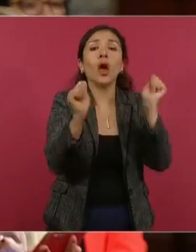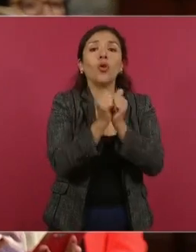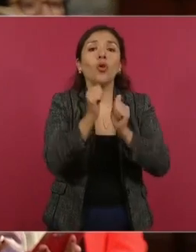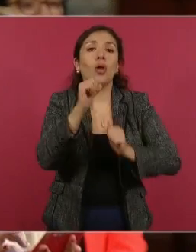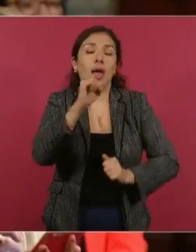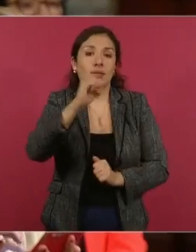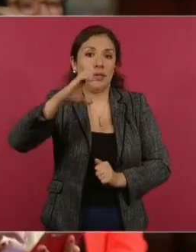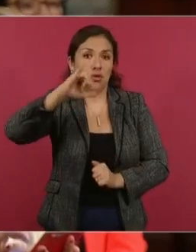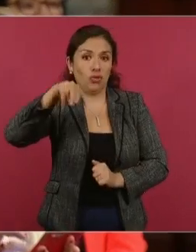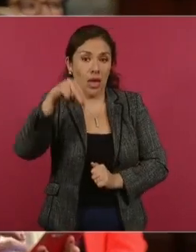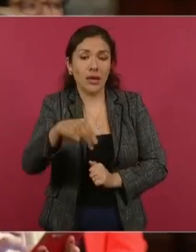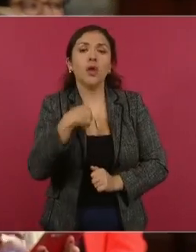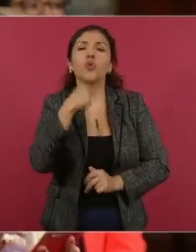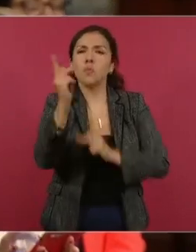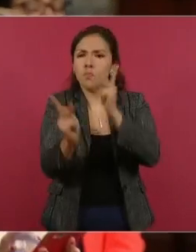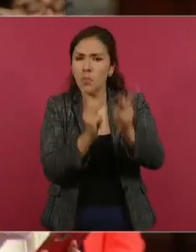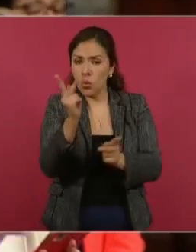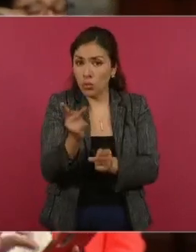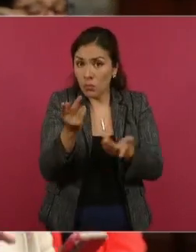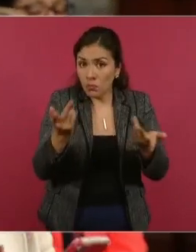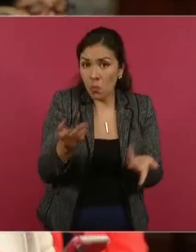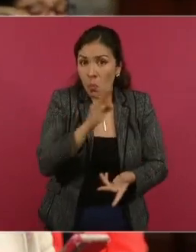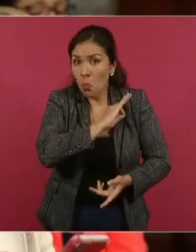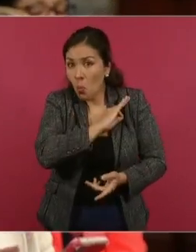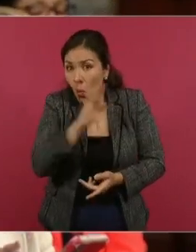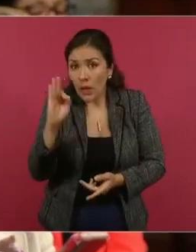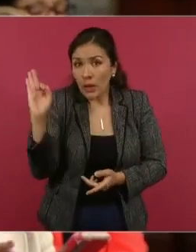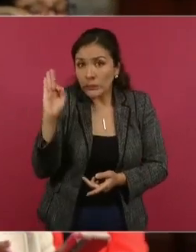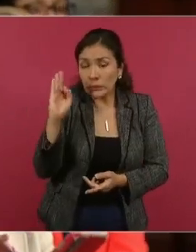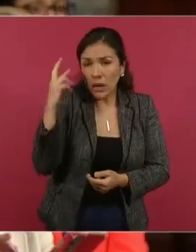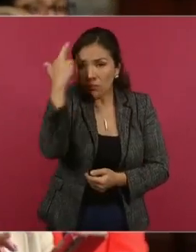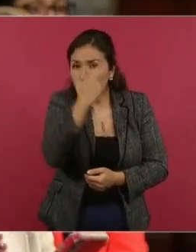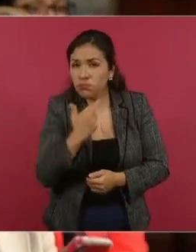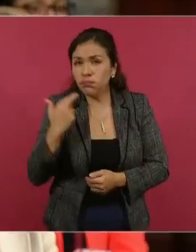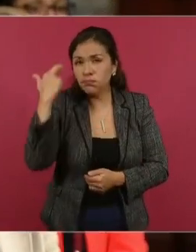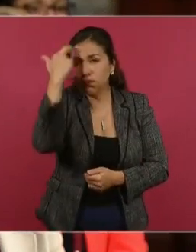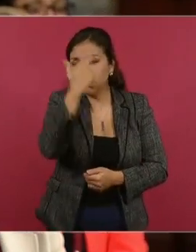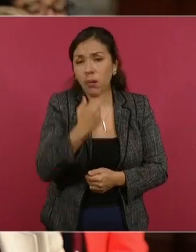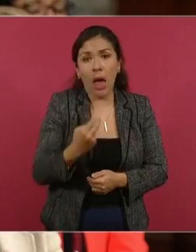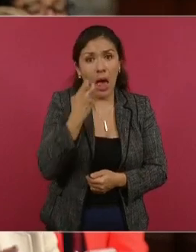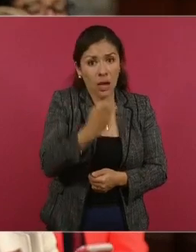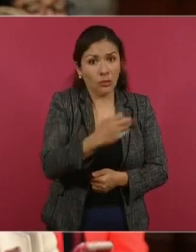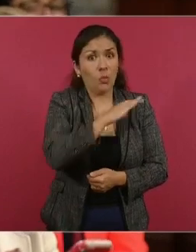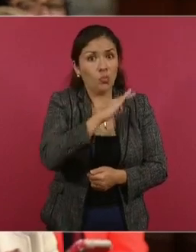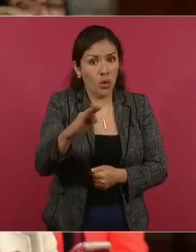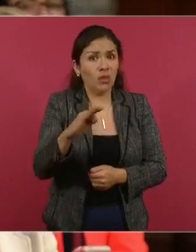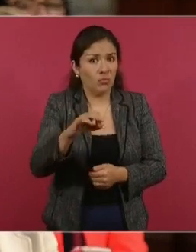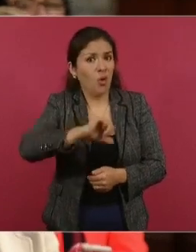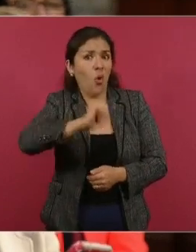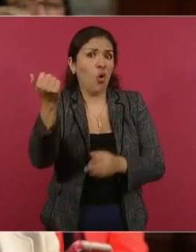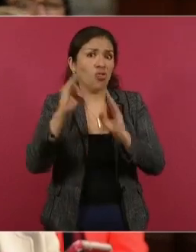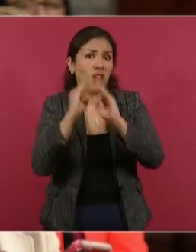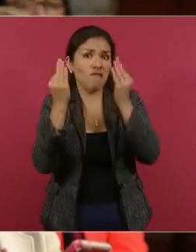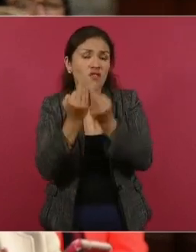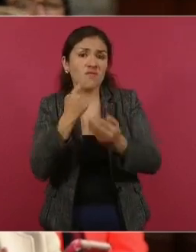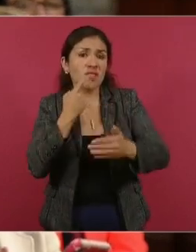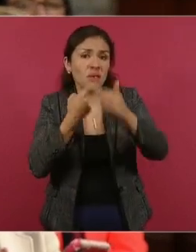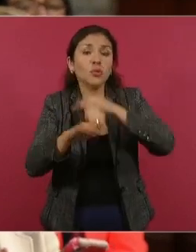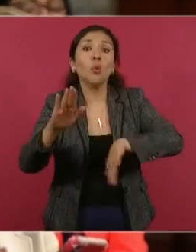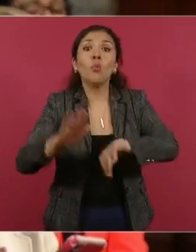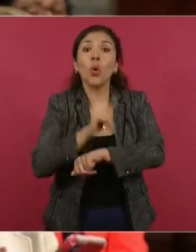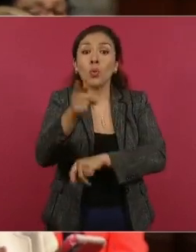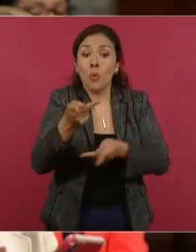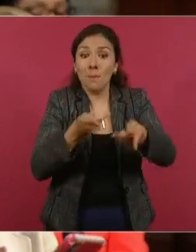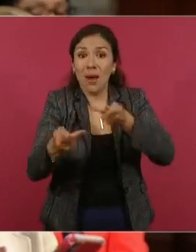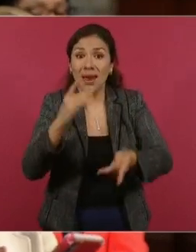Justicia de la Nación. Preguntarle si se podrá hacer una evaluación de si esto se podría denunciar de otra forma, porque para el Plan C,